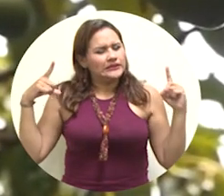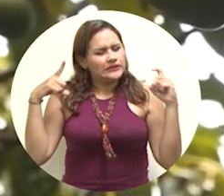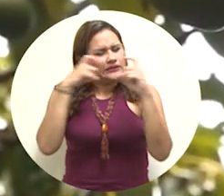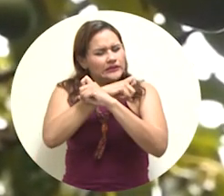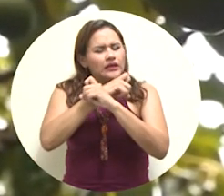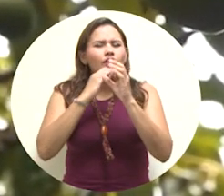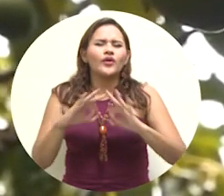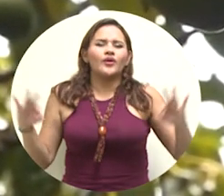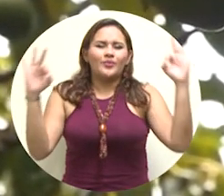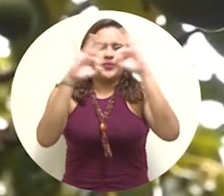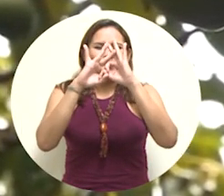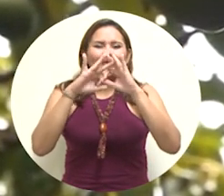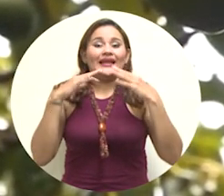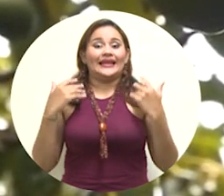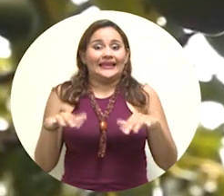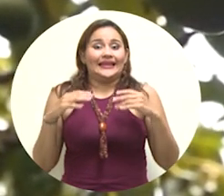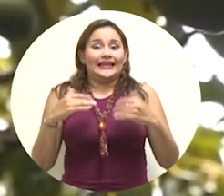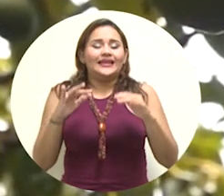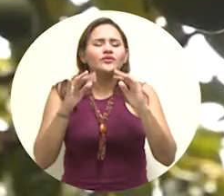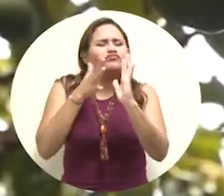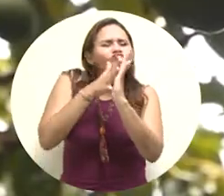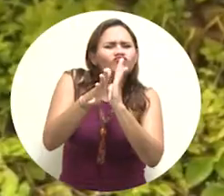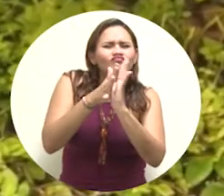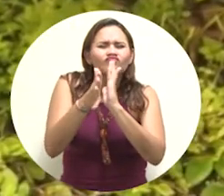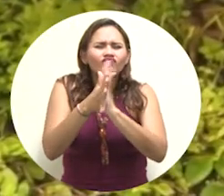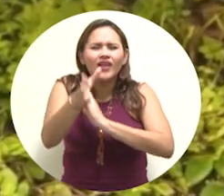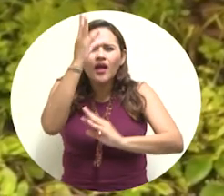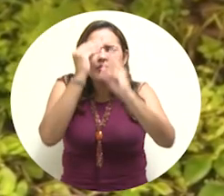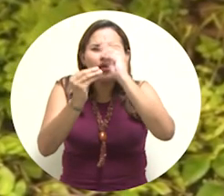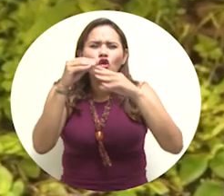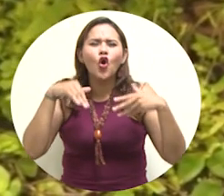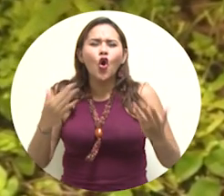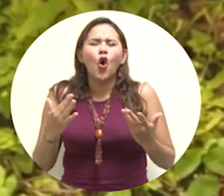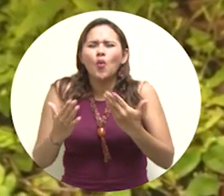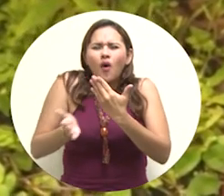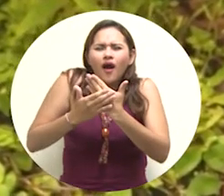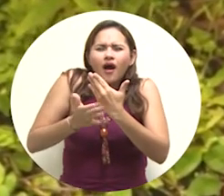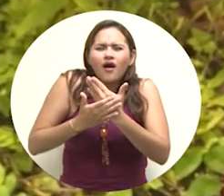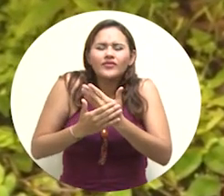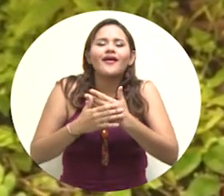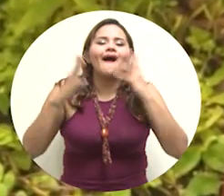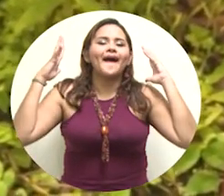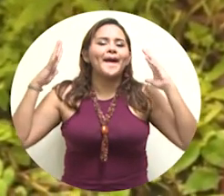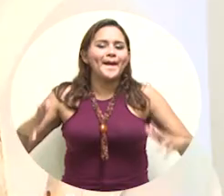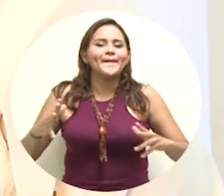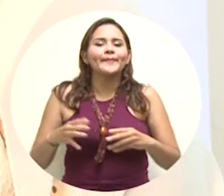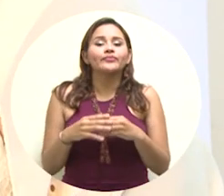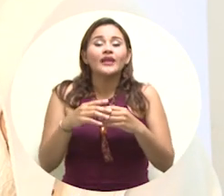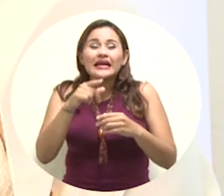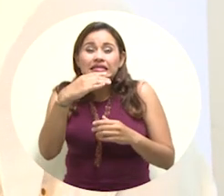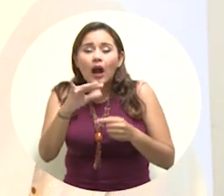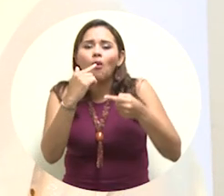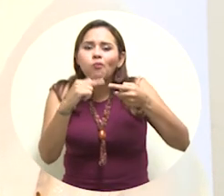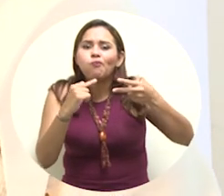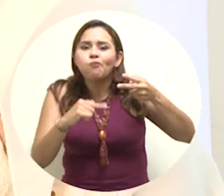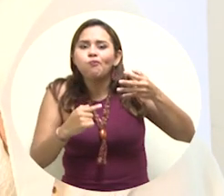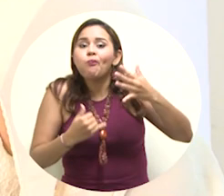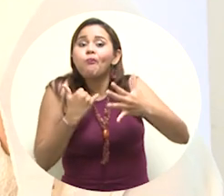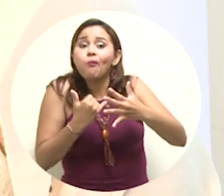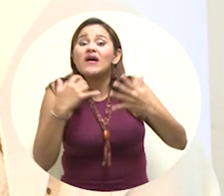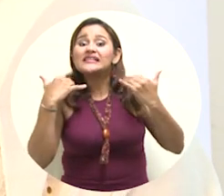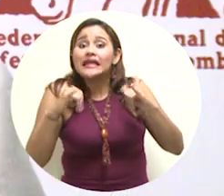que este congreso nos ha dado eso, herramientas para decir, para saber lo que hay y a partir de aquí comenzar